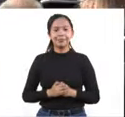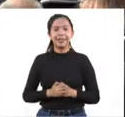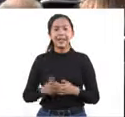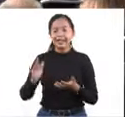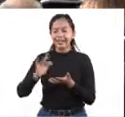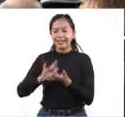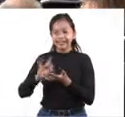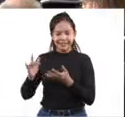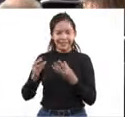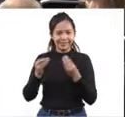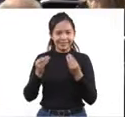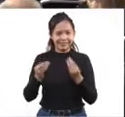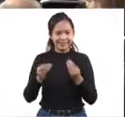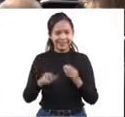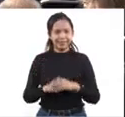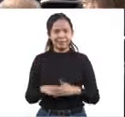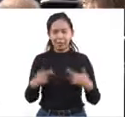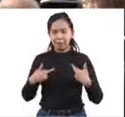Muchísimas